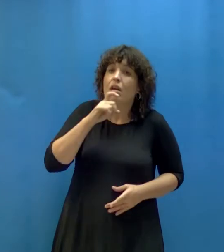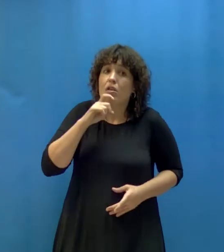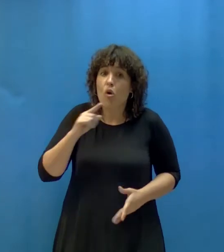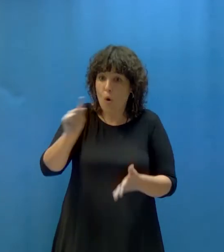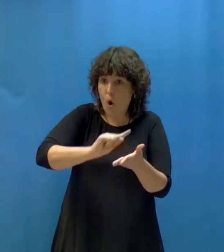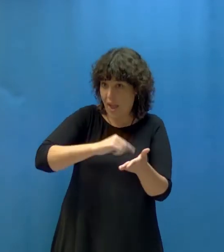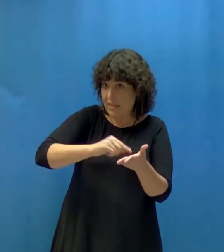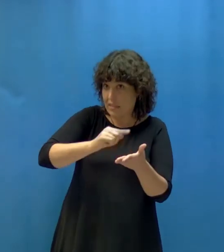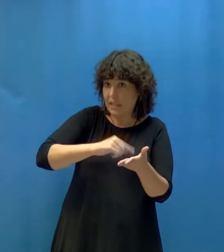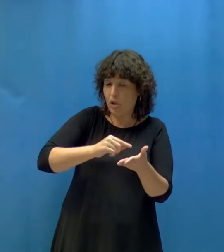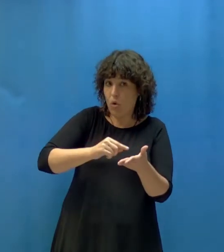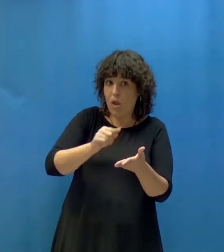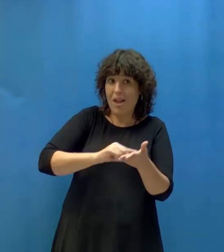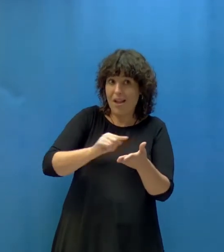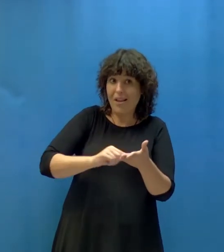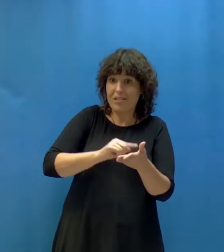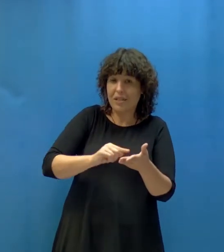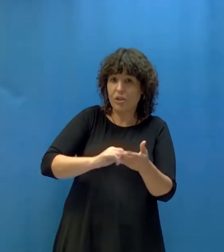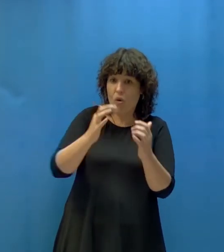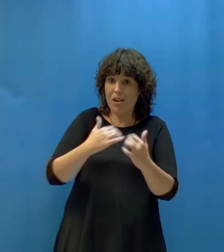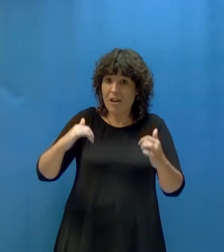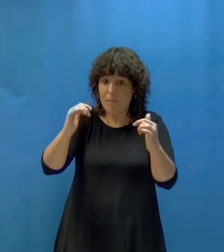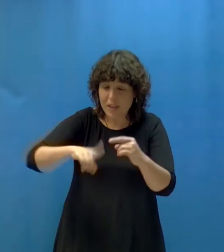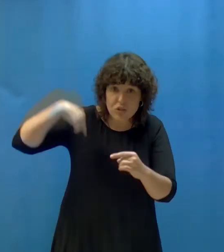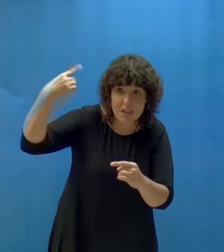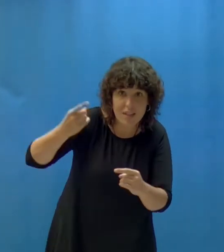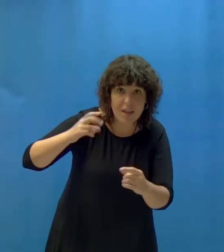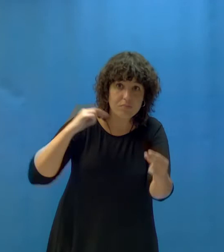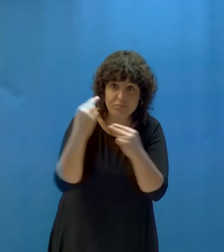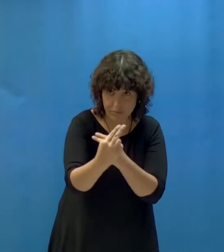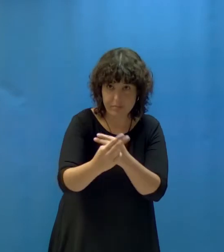por escrito y se contesta en el pleno siguiente.